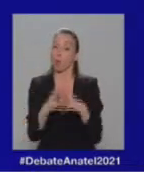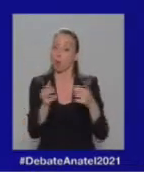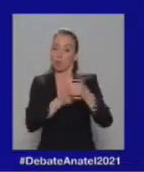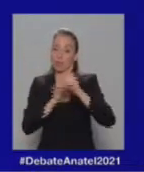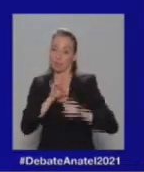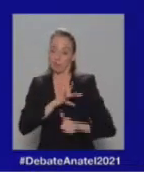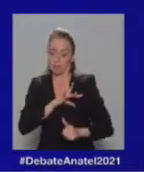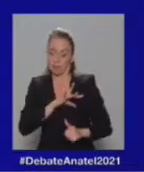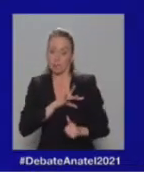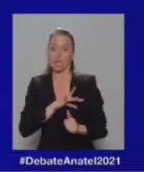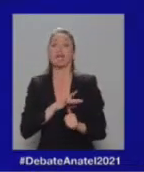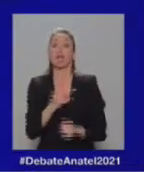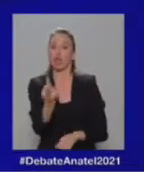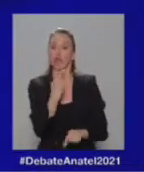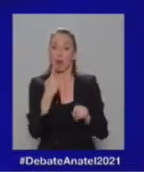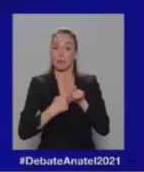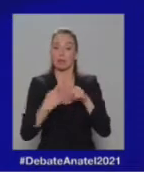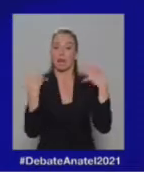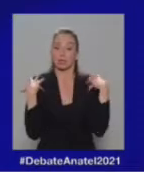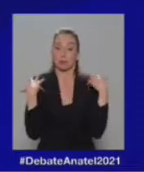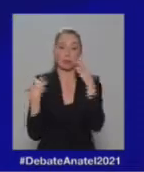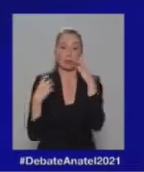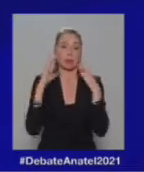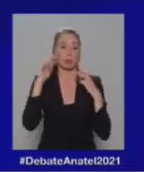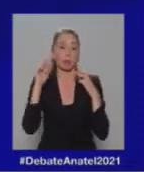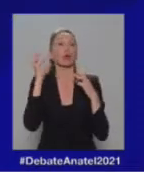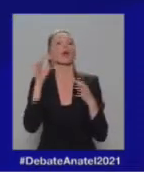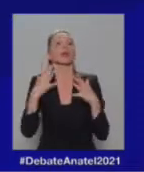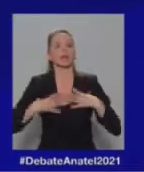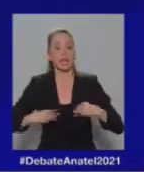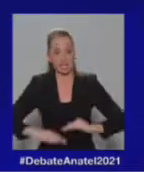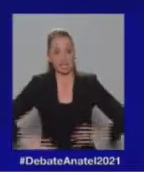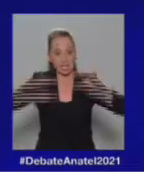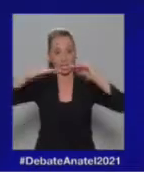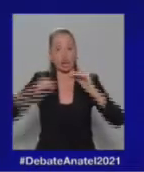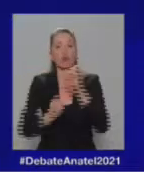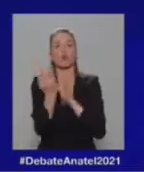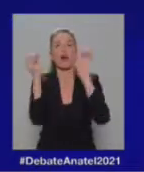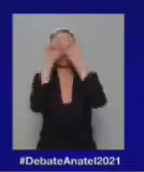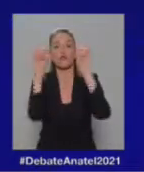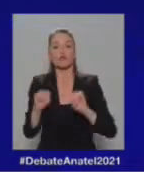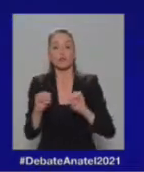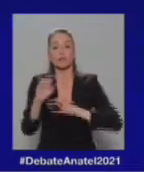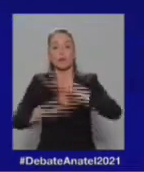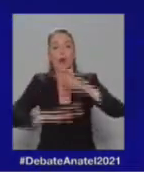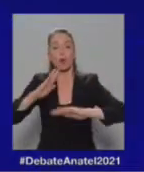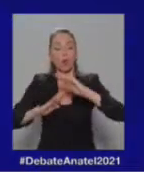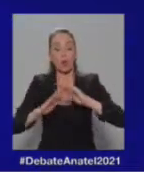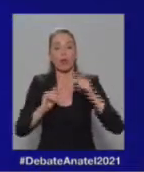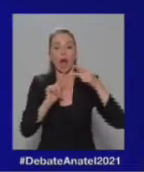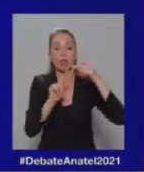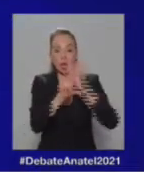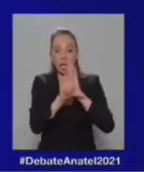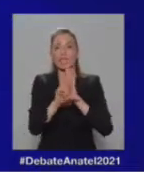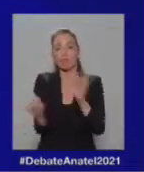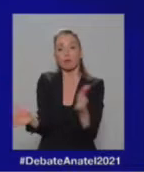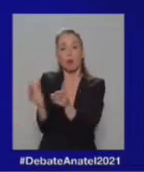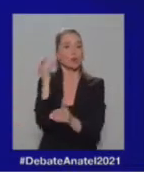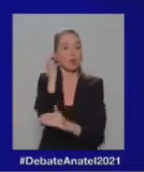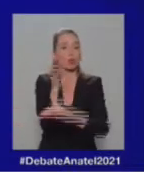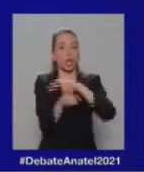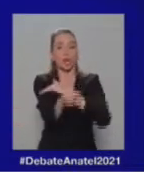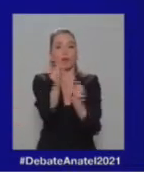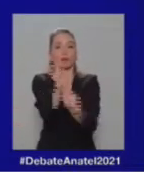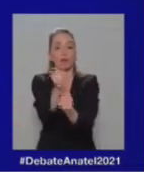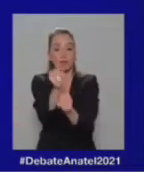Franco Parisi? Queremos conocer sus impresiones y opiniones aquí en el 30 Te Escucha. Le invitamos a interactuar y participar con nosotros desde este momento a través